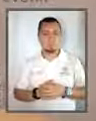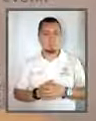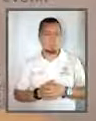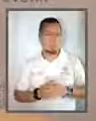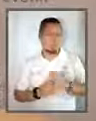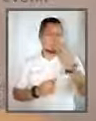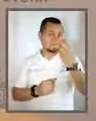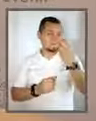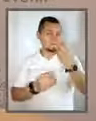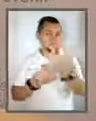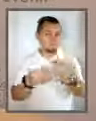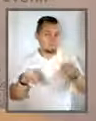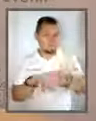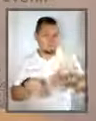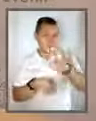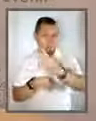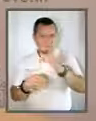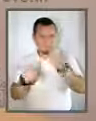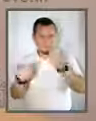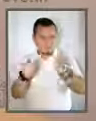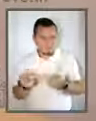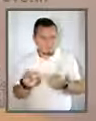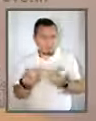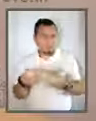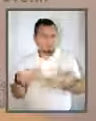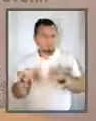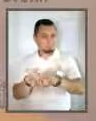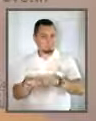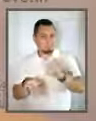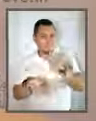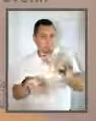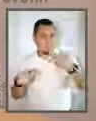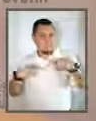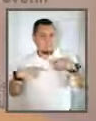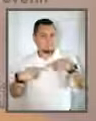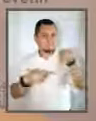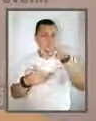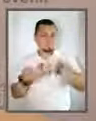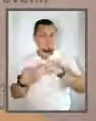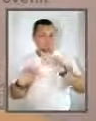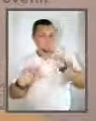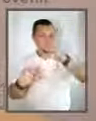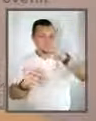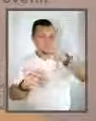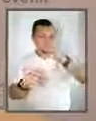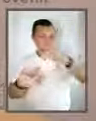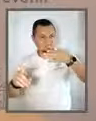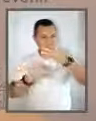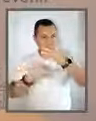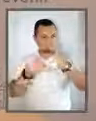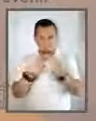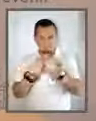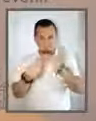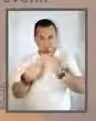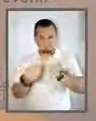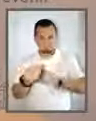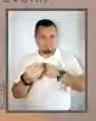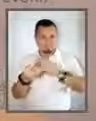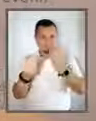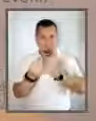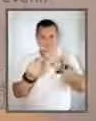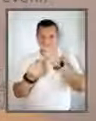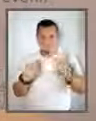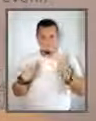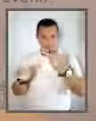Es importante decir, de manera complementaria, que hemos estado reforzando la vigilancia epidemiológica en Puerto